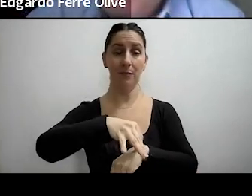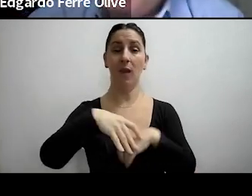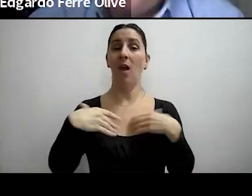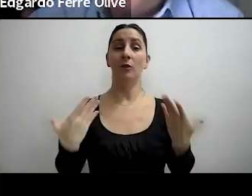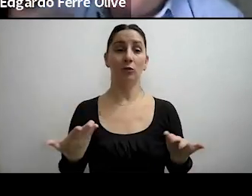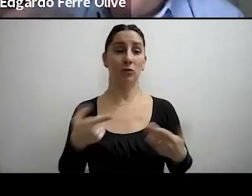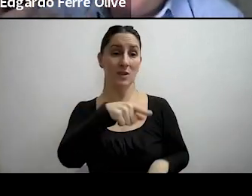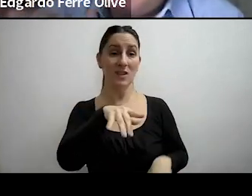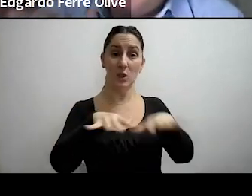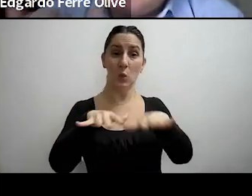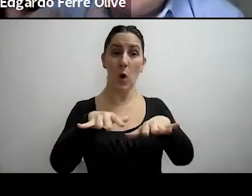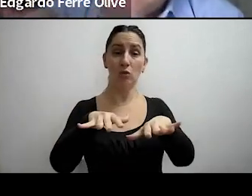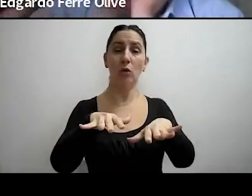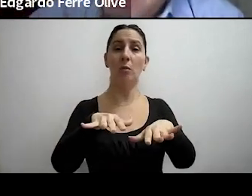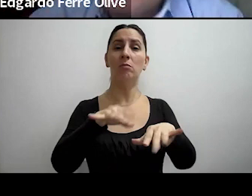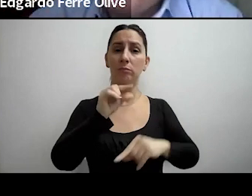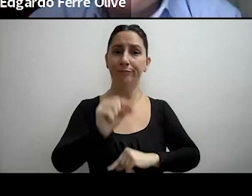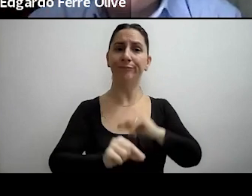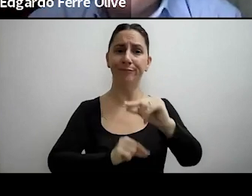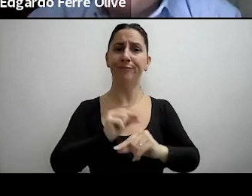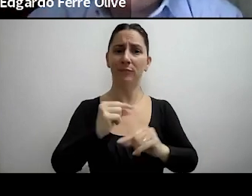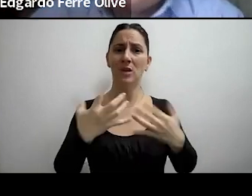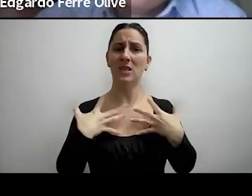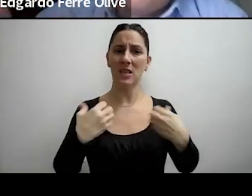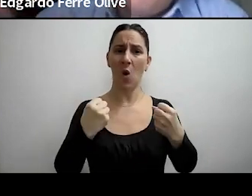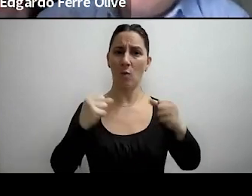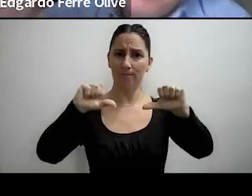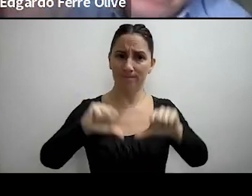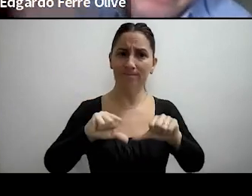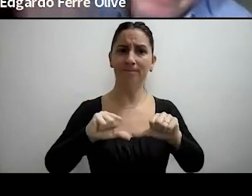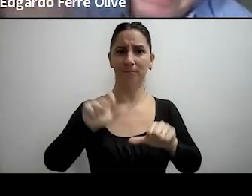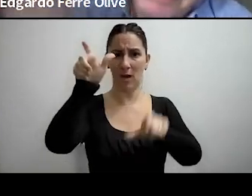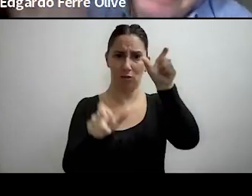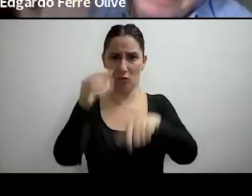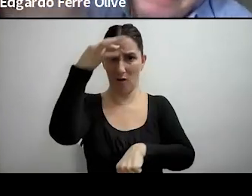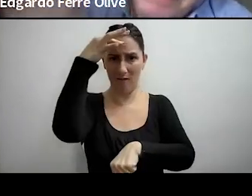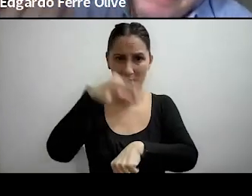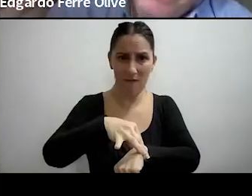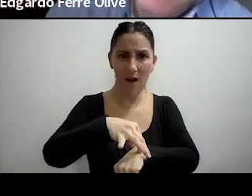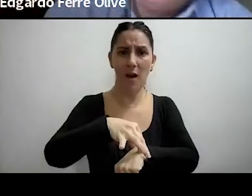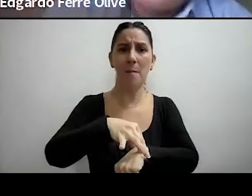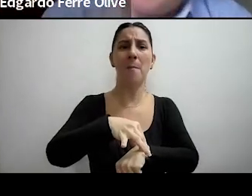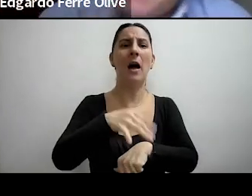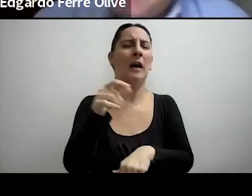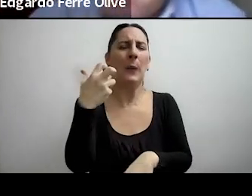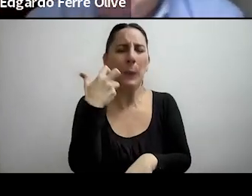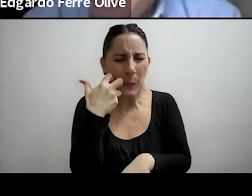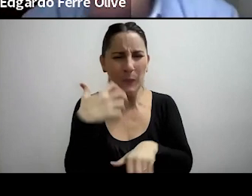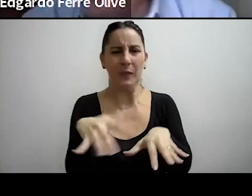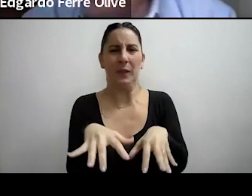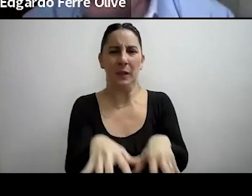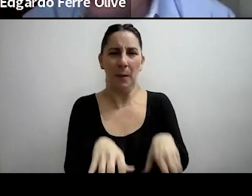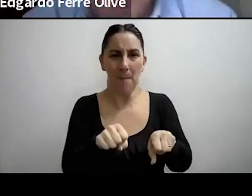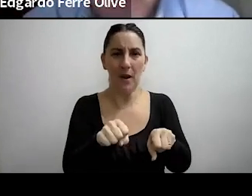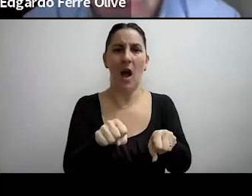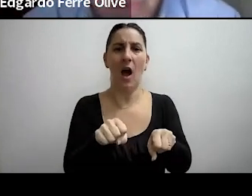se produce aumento de sanidad de los sujetos obviamente van a tener un régimen de vejez prematura, se van a tener que jubilar antes